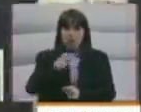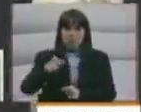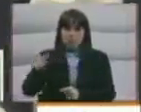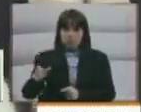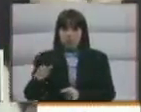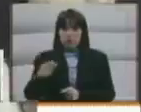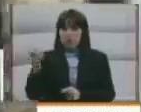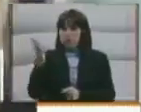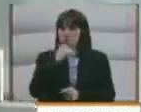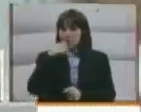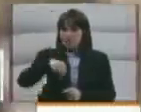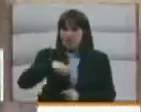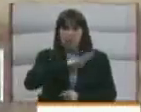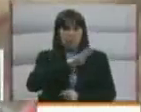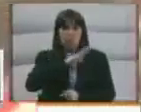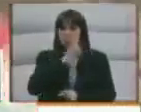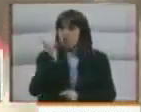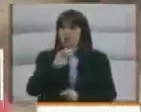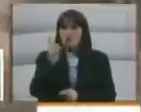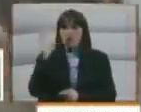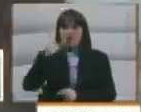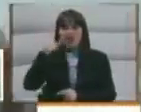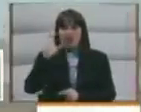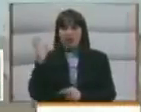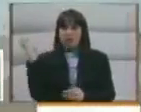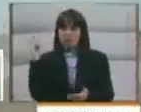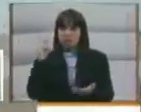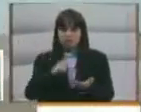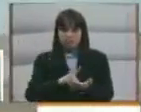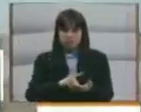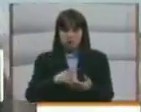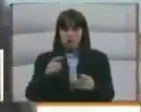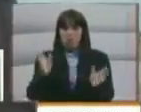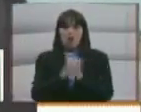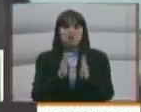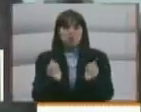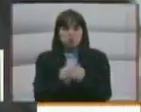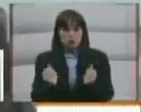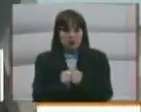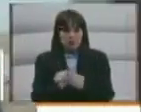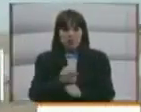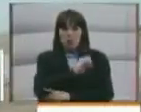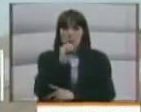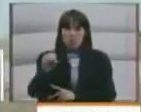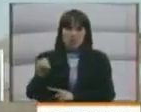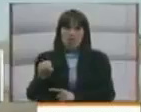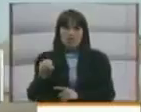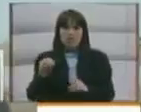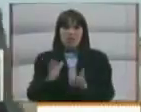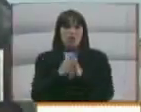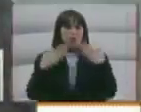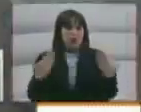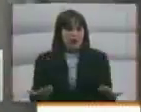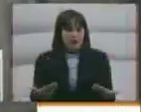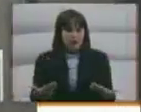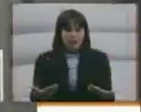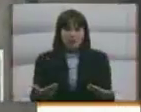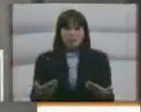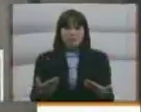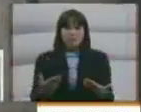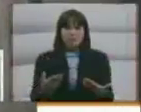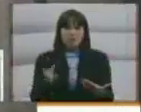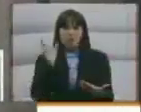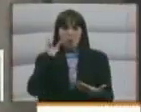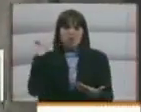pues, que son de otros lados, de Anzoátegui, de Oriente, de Cumaná, aquí La